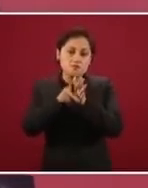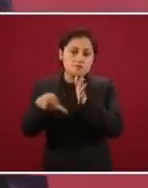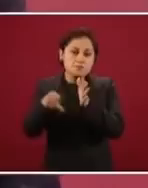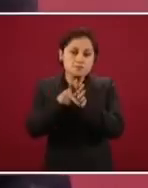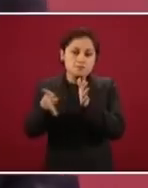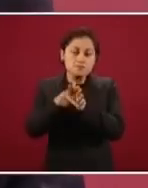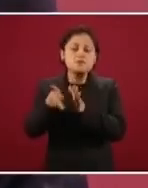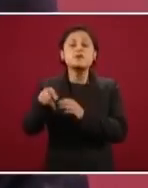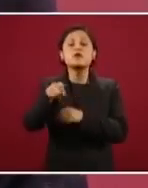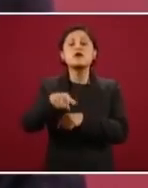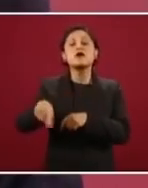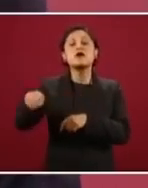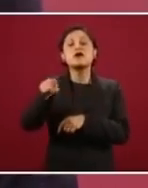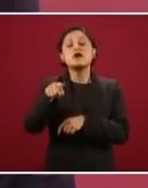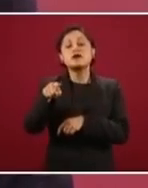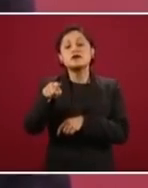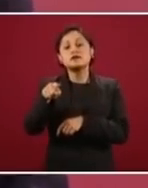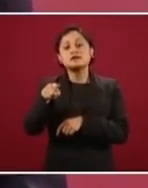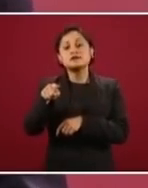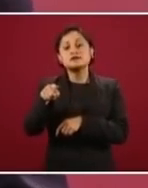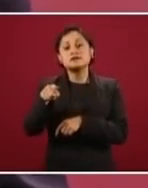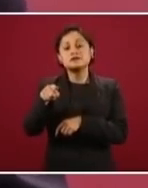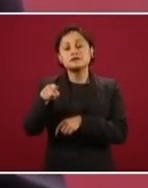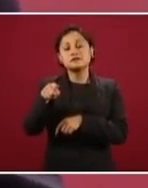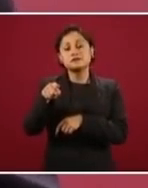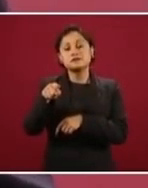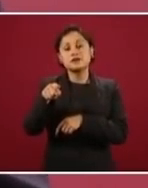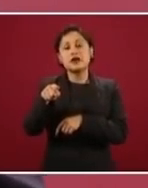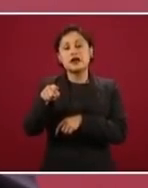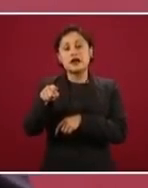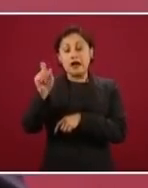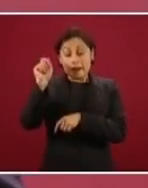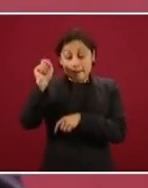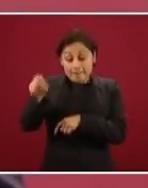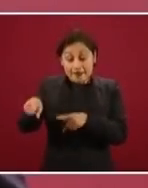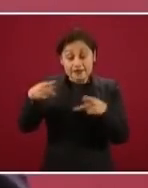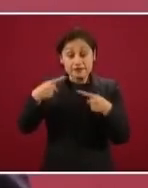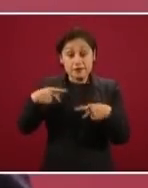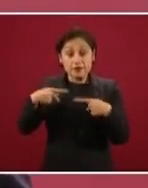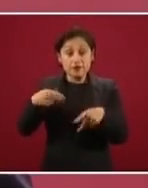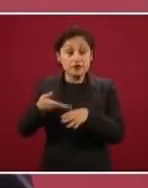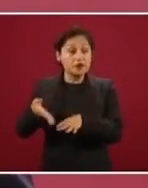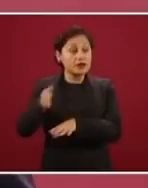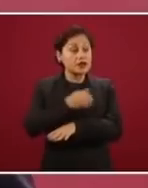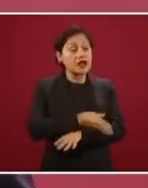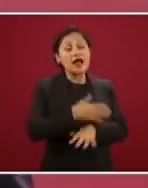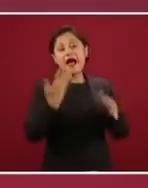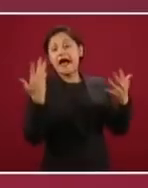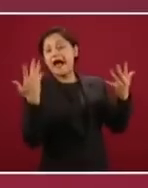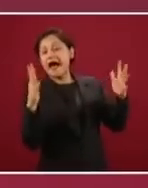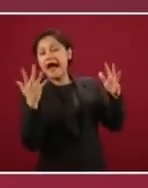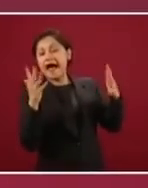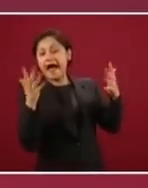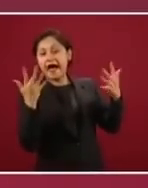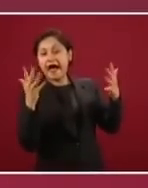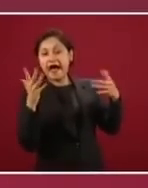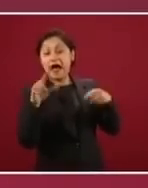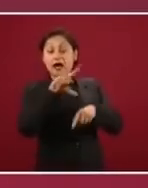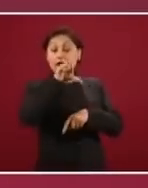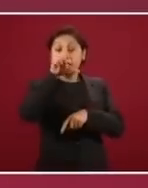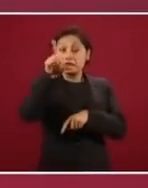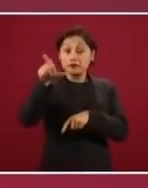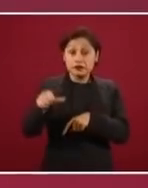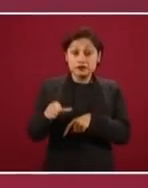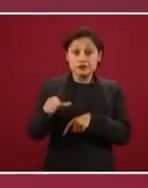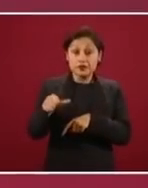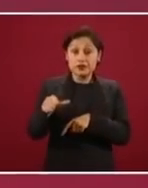los mismos que cuando era presidente le aplaudían y quemaban incienso ya éste